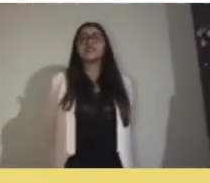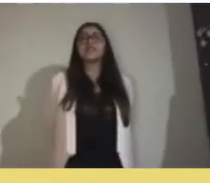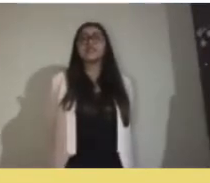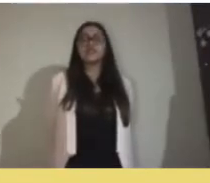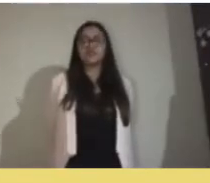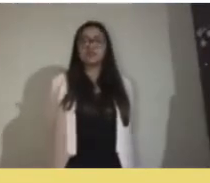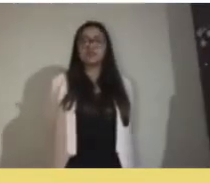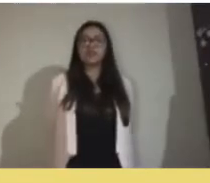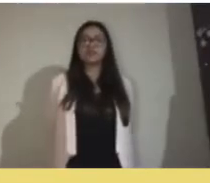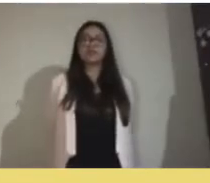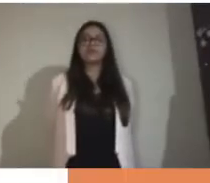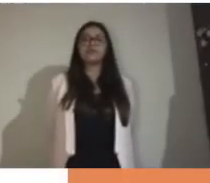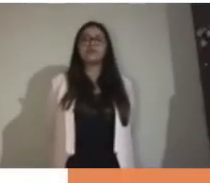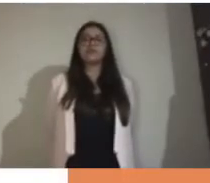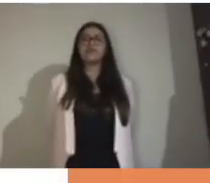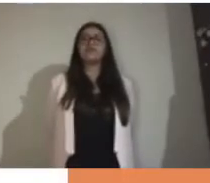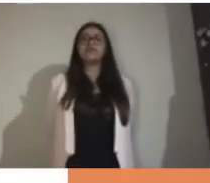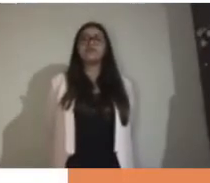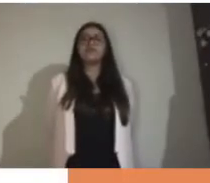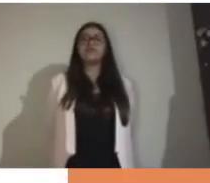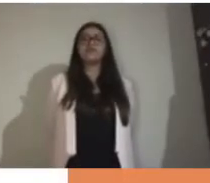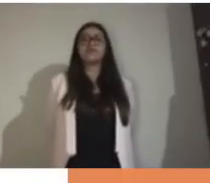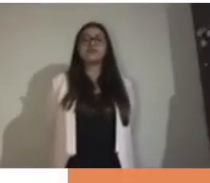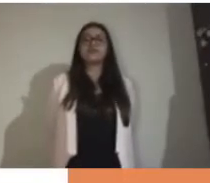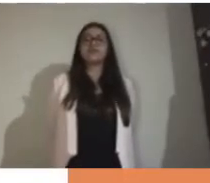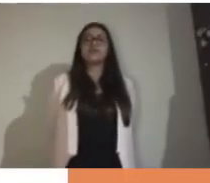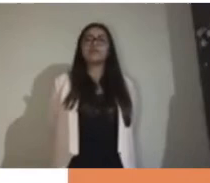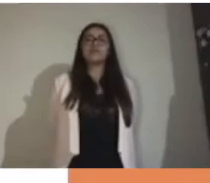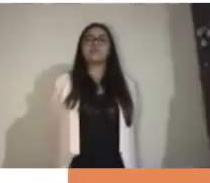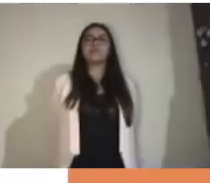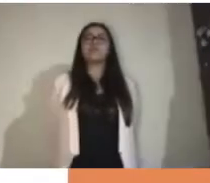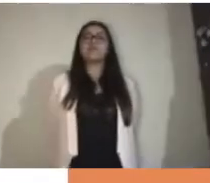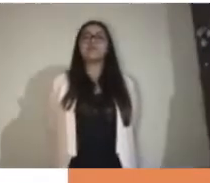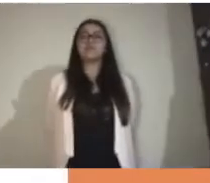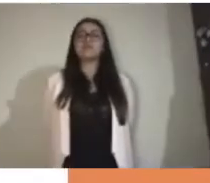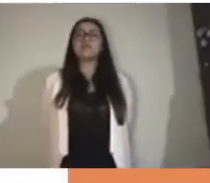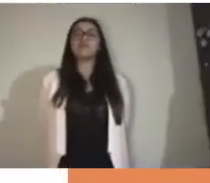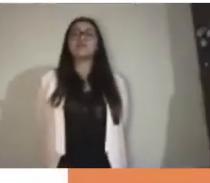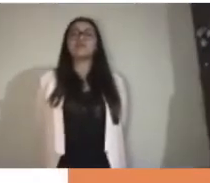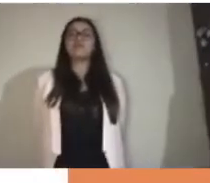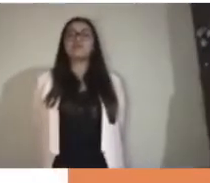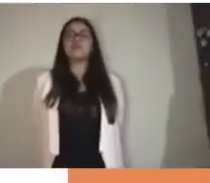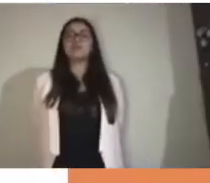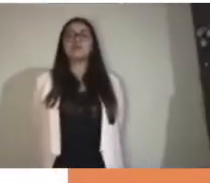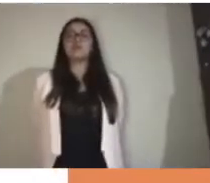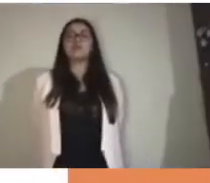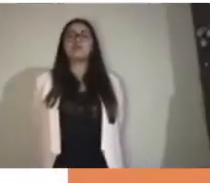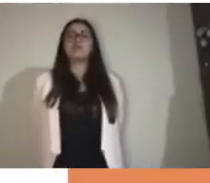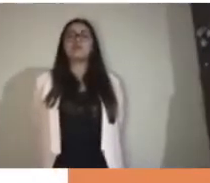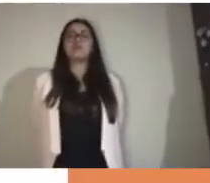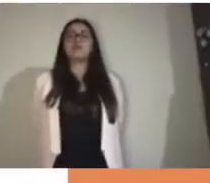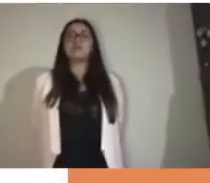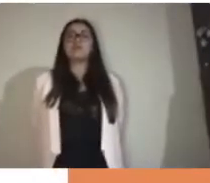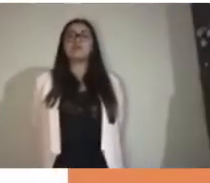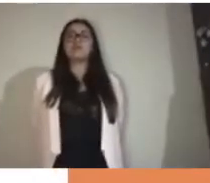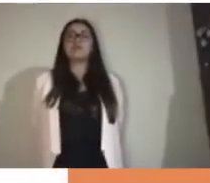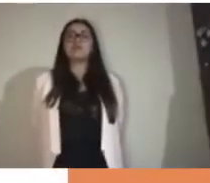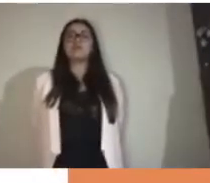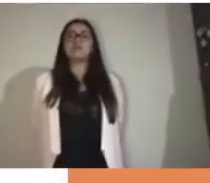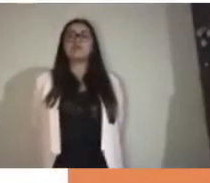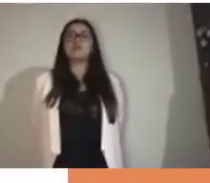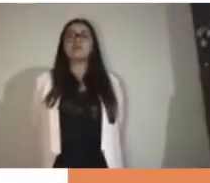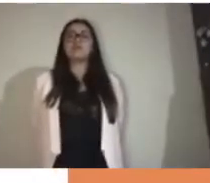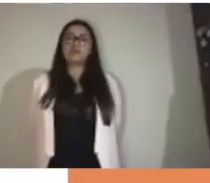otros estudios. Primero, este que encontramos es un estudio hecho en Escocia entre 2013 y 2007, y lo elegimos